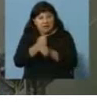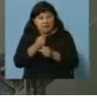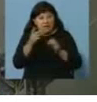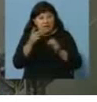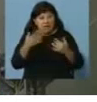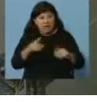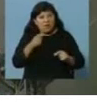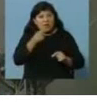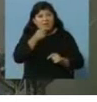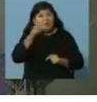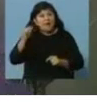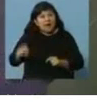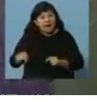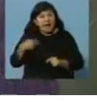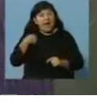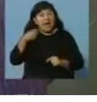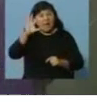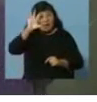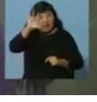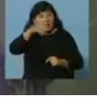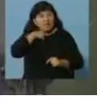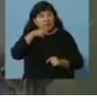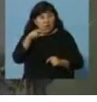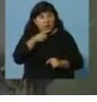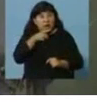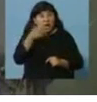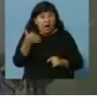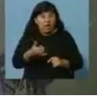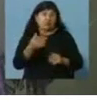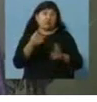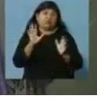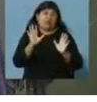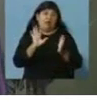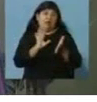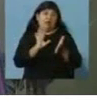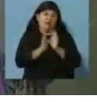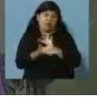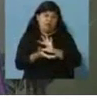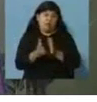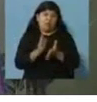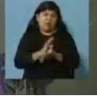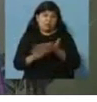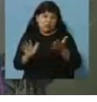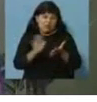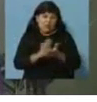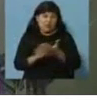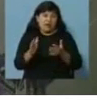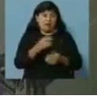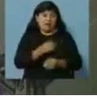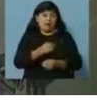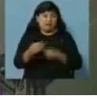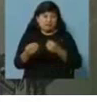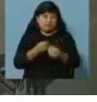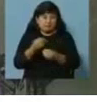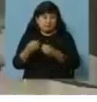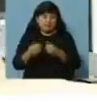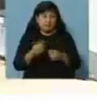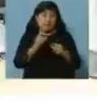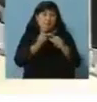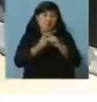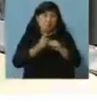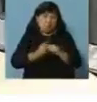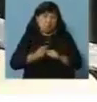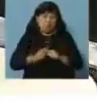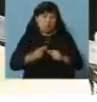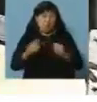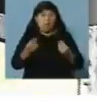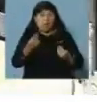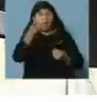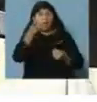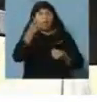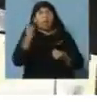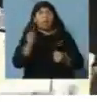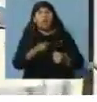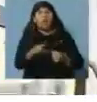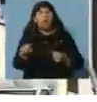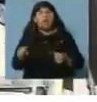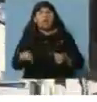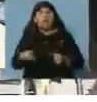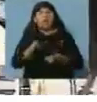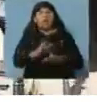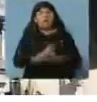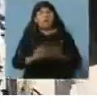un margen de expectativas positivas esté un poco generado por la actividad de